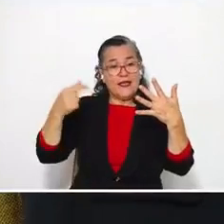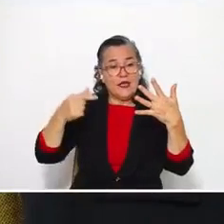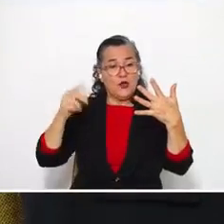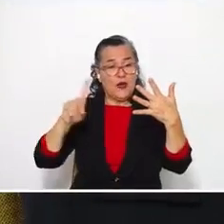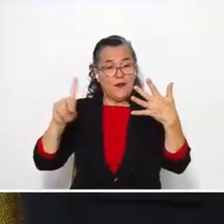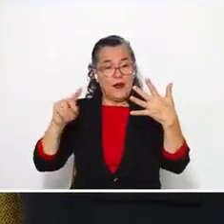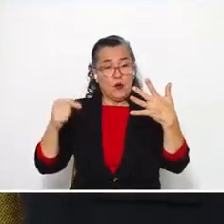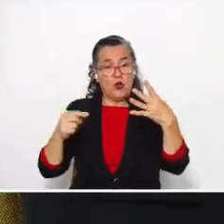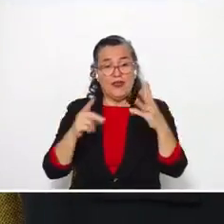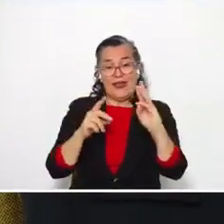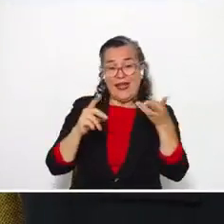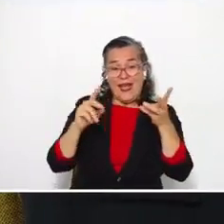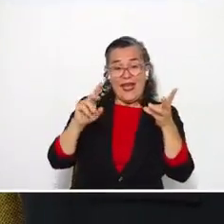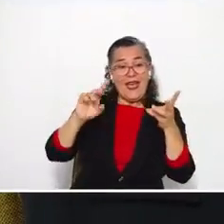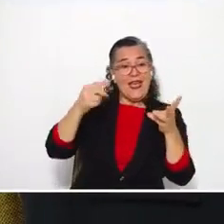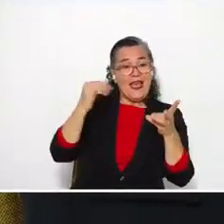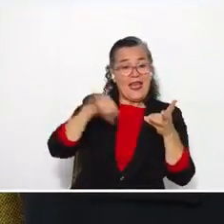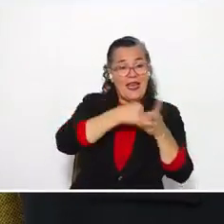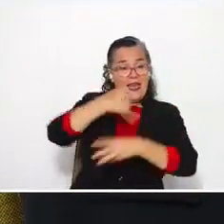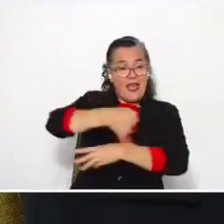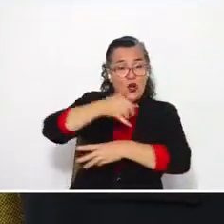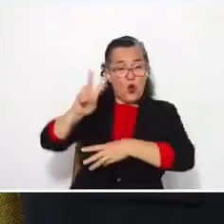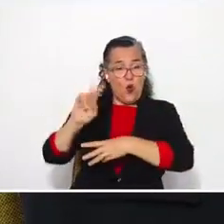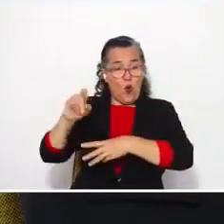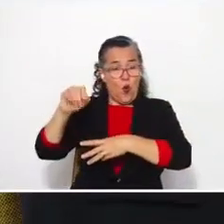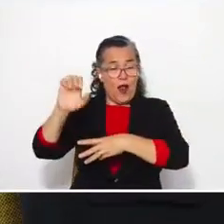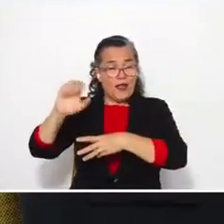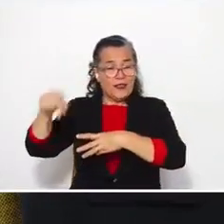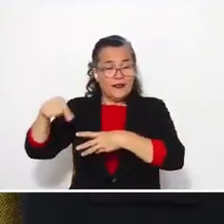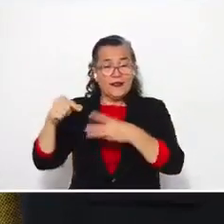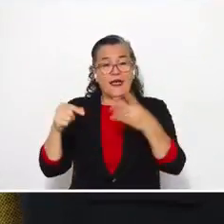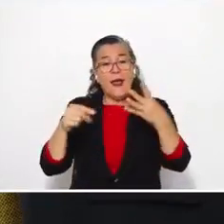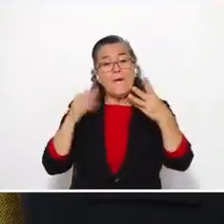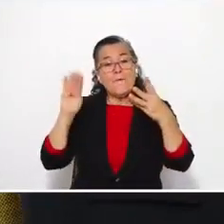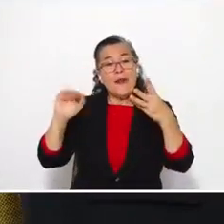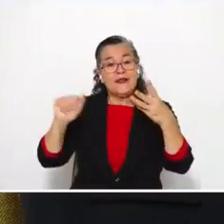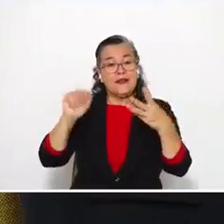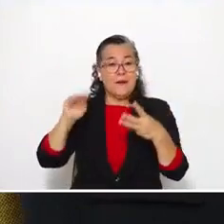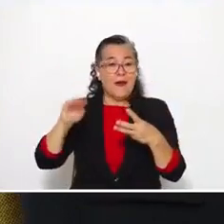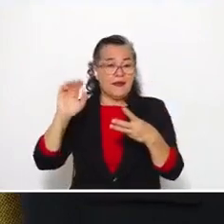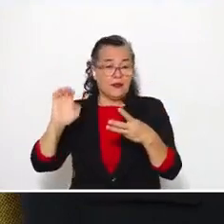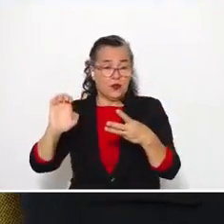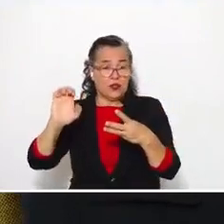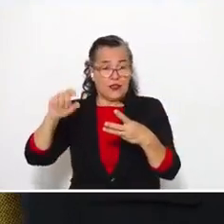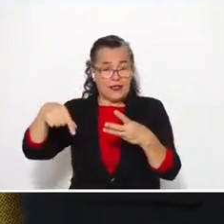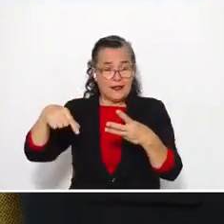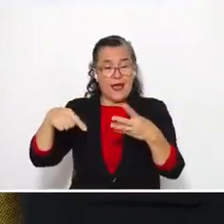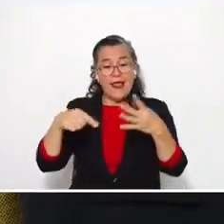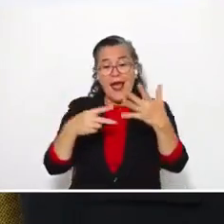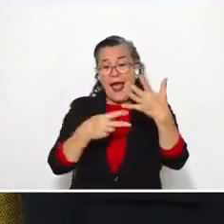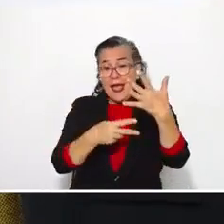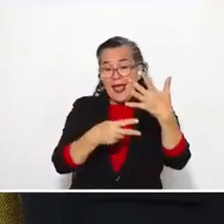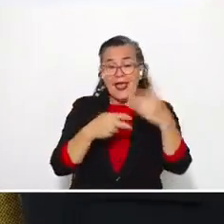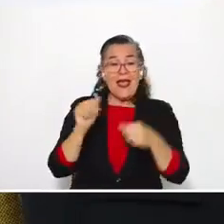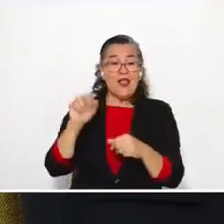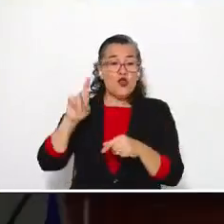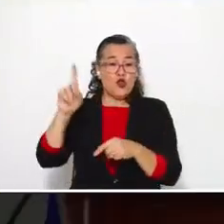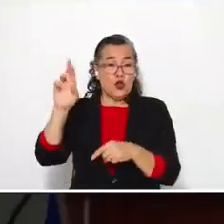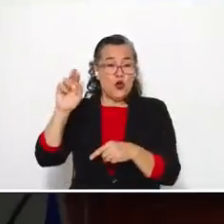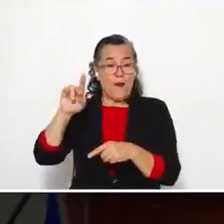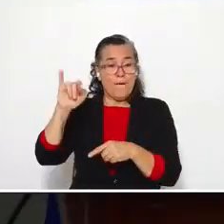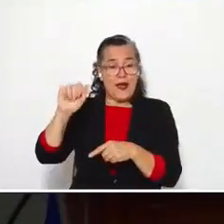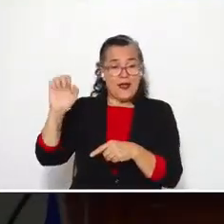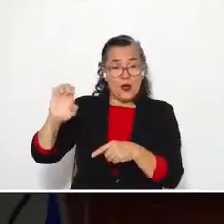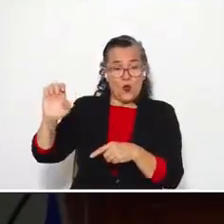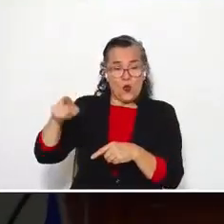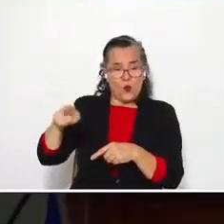Viamonte; el ingeniero Walter Bolaños Quesada; la máster Marta Eugenia Picado Mesén y la doctora María Eugenia Venegas Rinold. En el